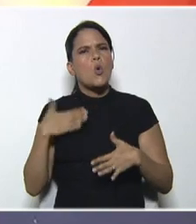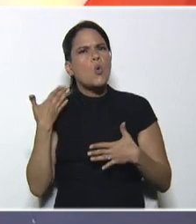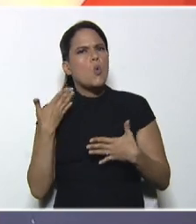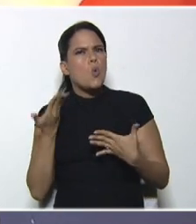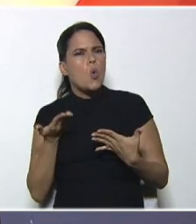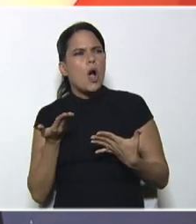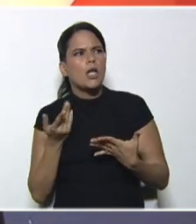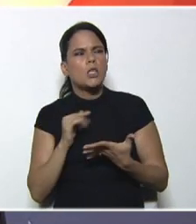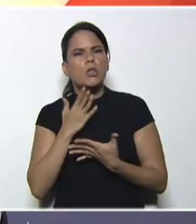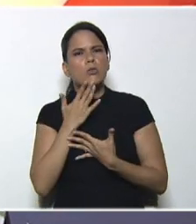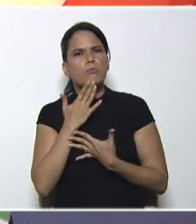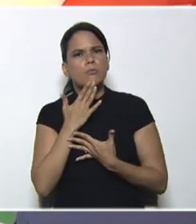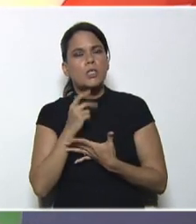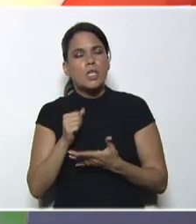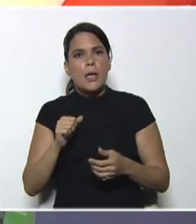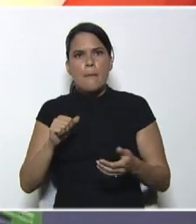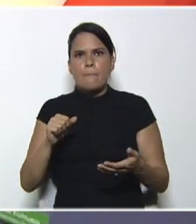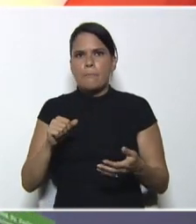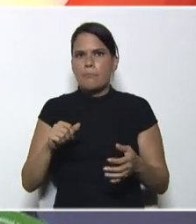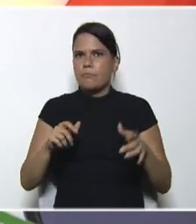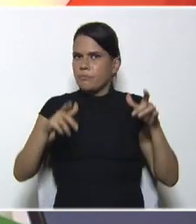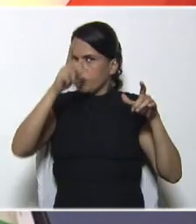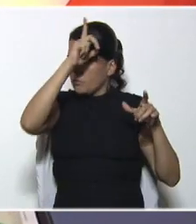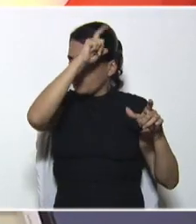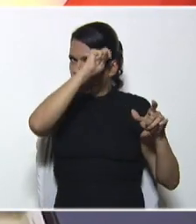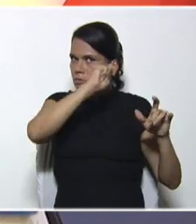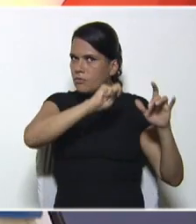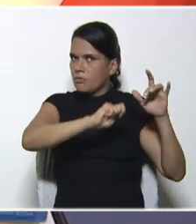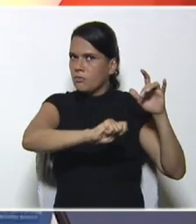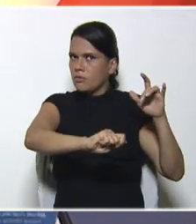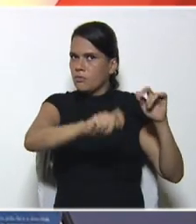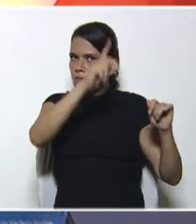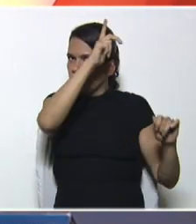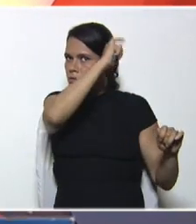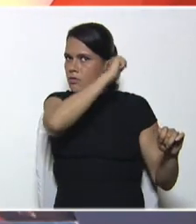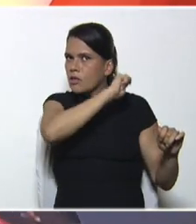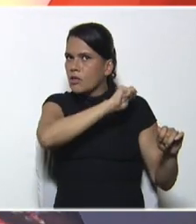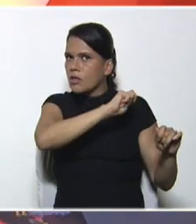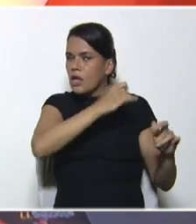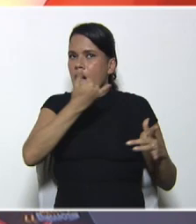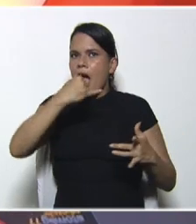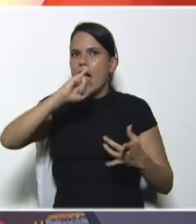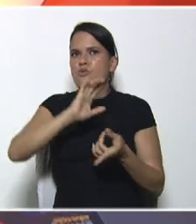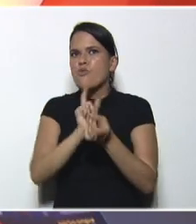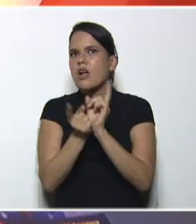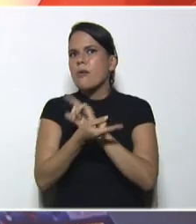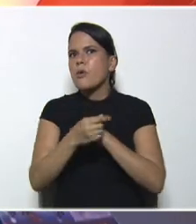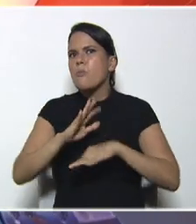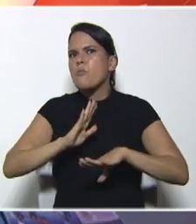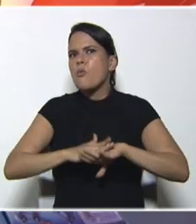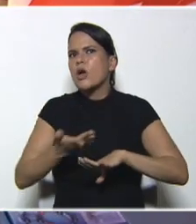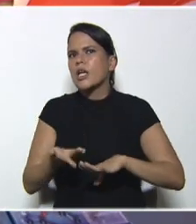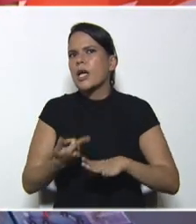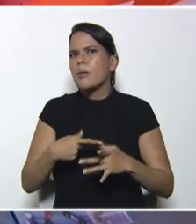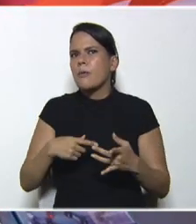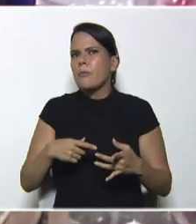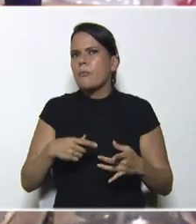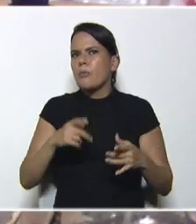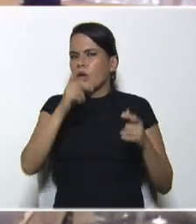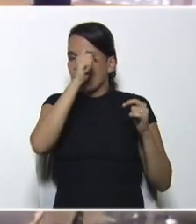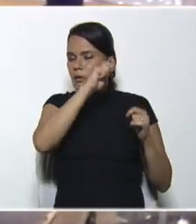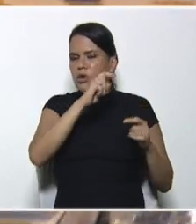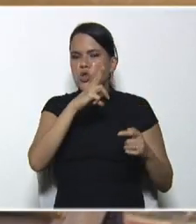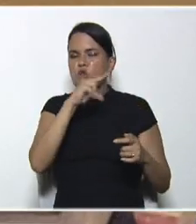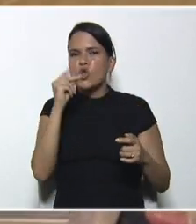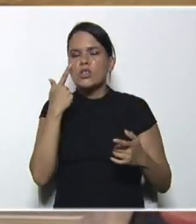cuando se planchan el cabello, hay una reacción. ¿Por qué? Porque el cabello se